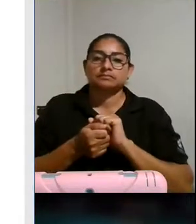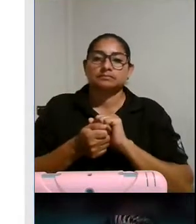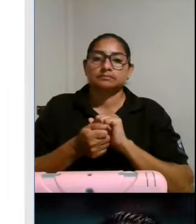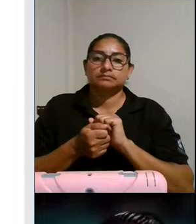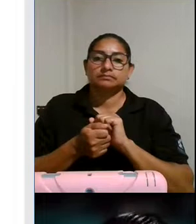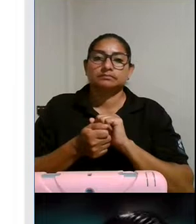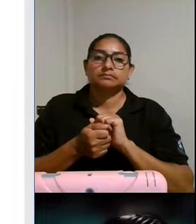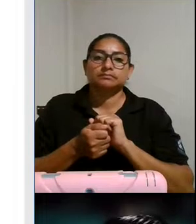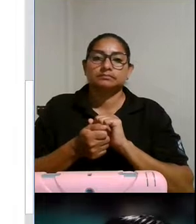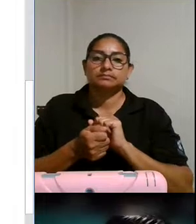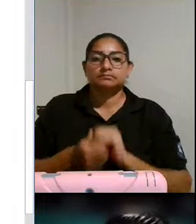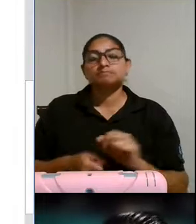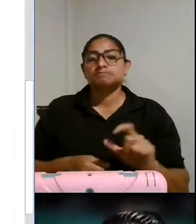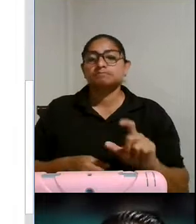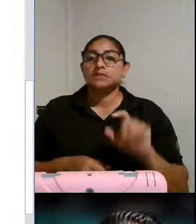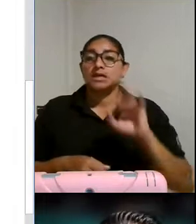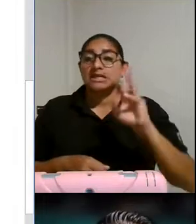h.